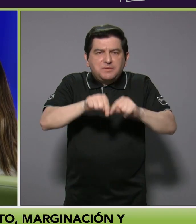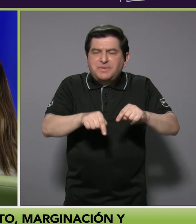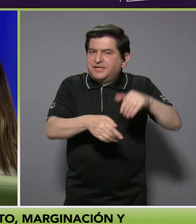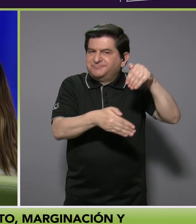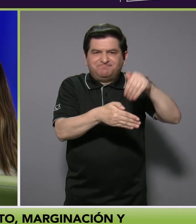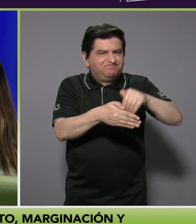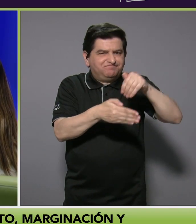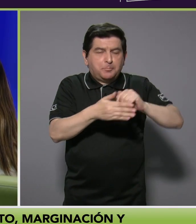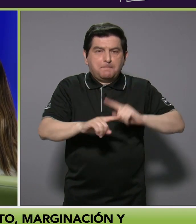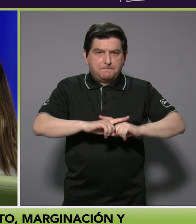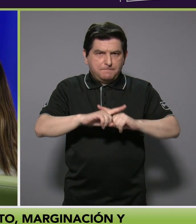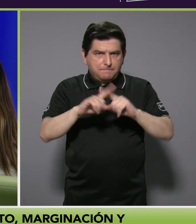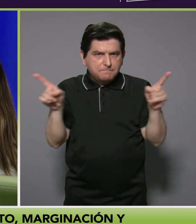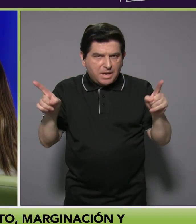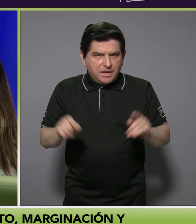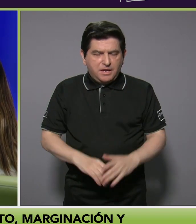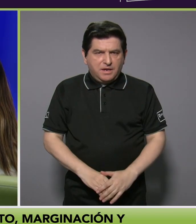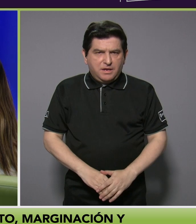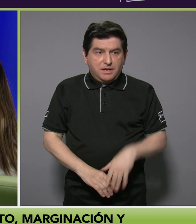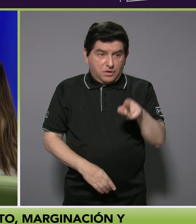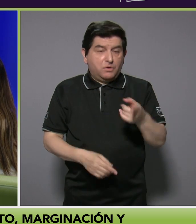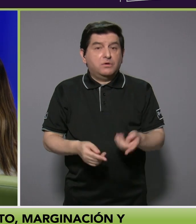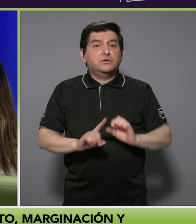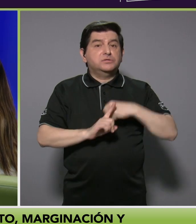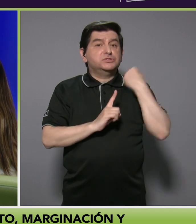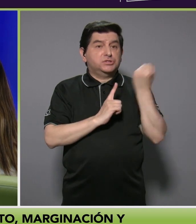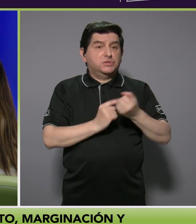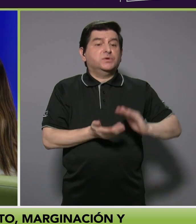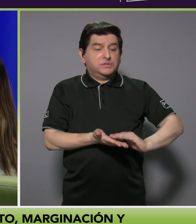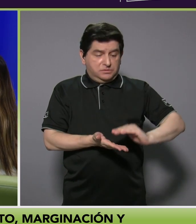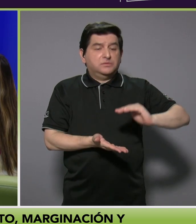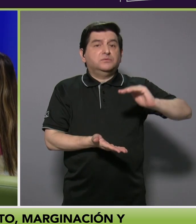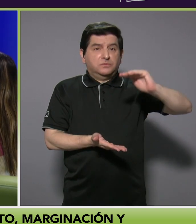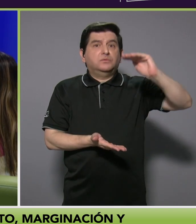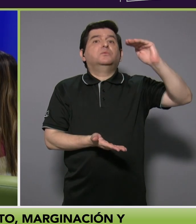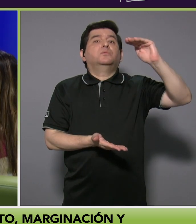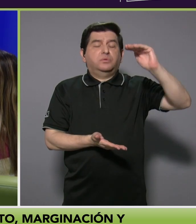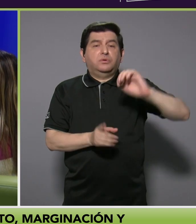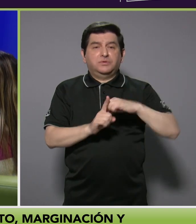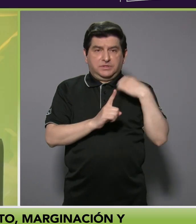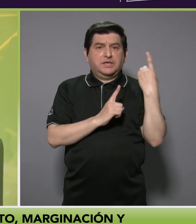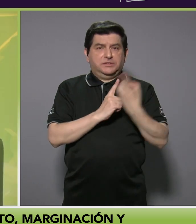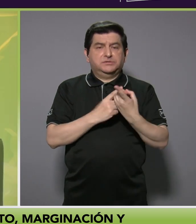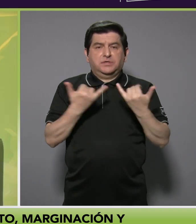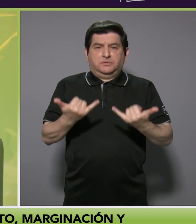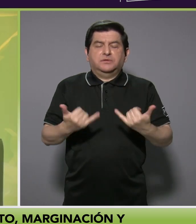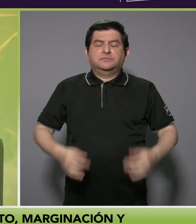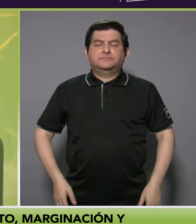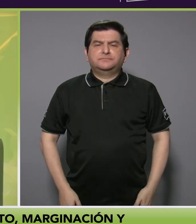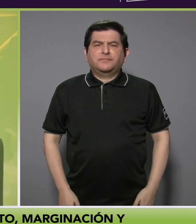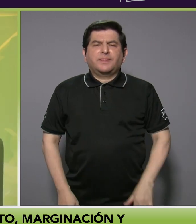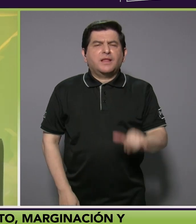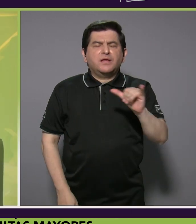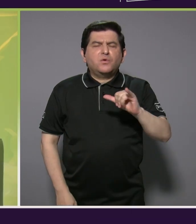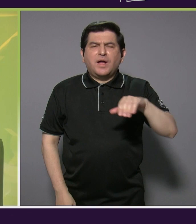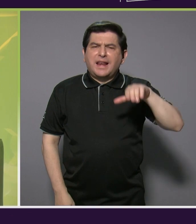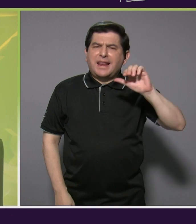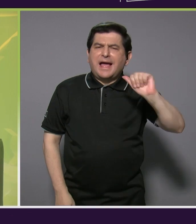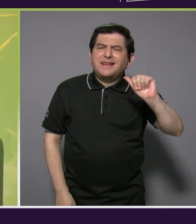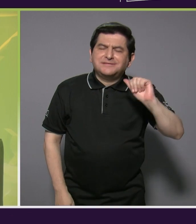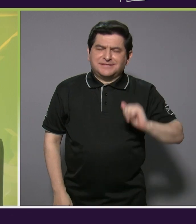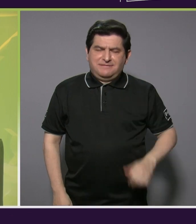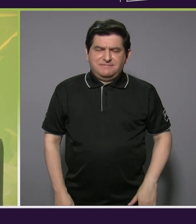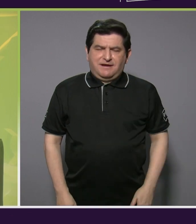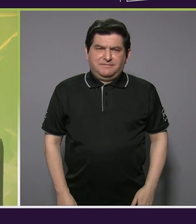registrados, pero que nos dan cuenta de que este es un fenómeno que va en aumento en la sociedad. Y también, Alexandra, es importante